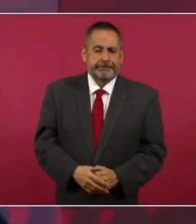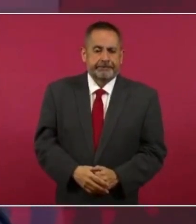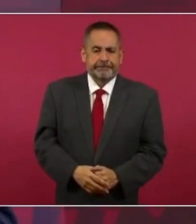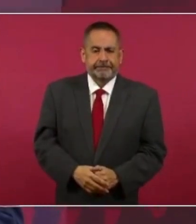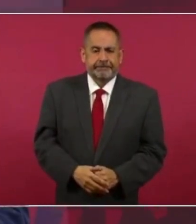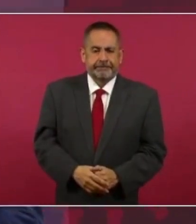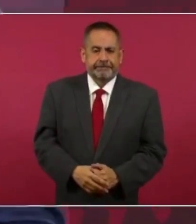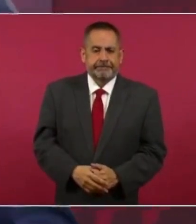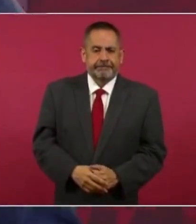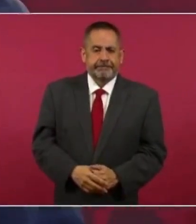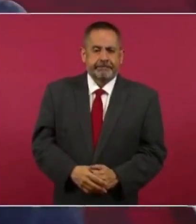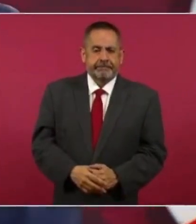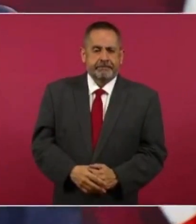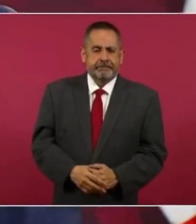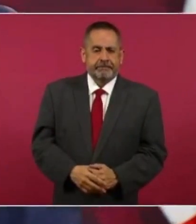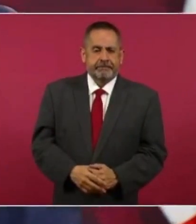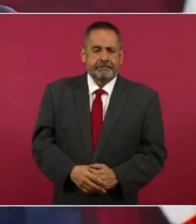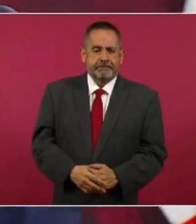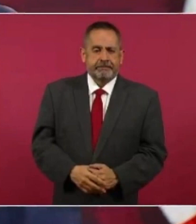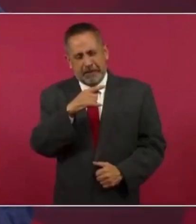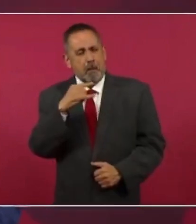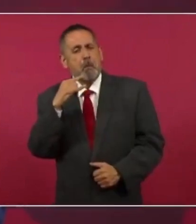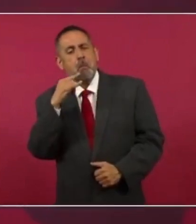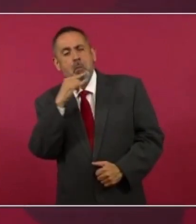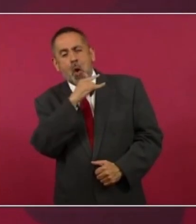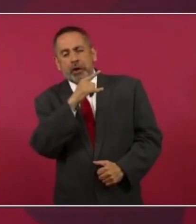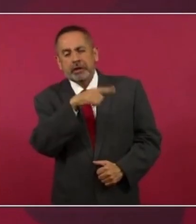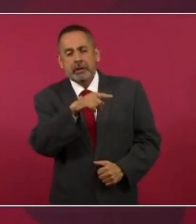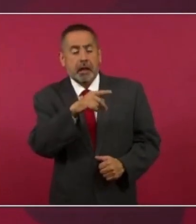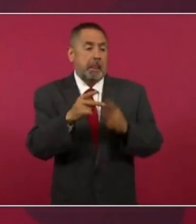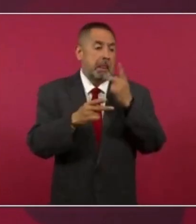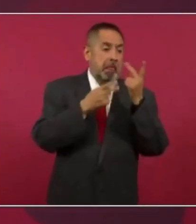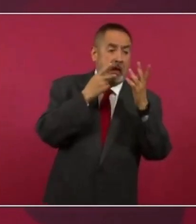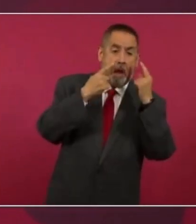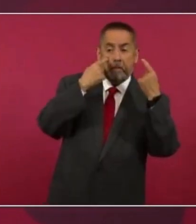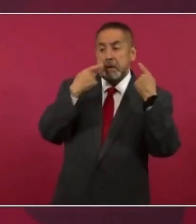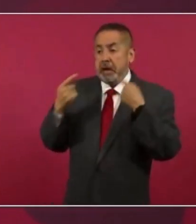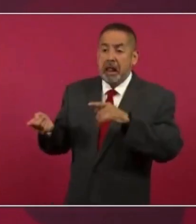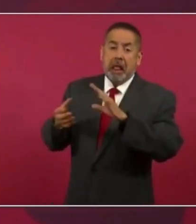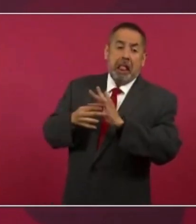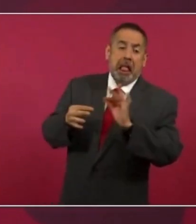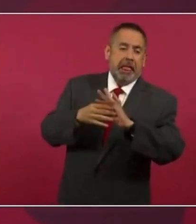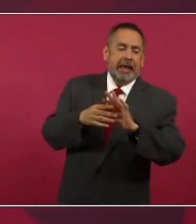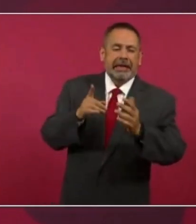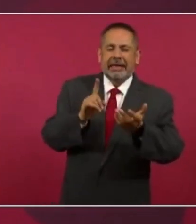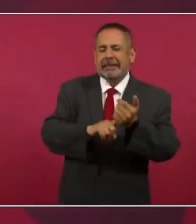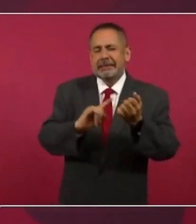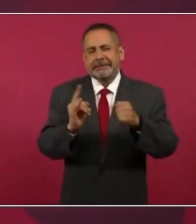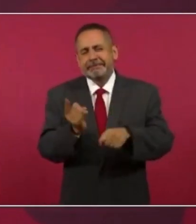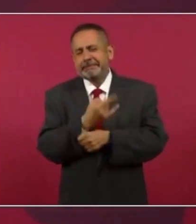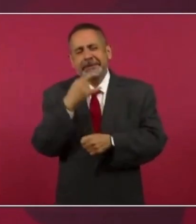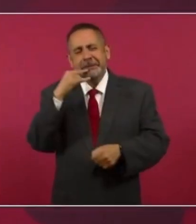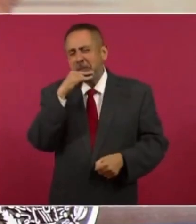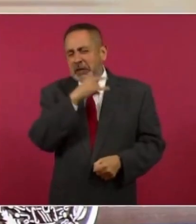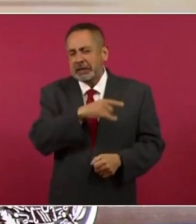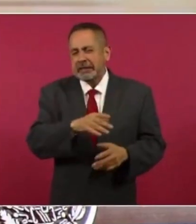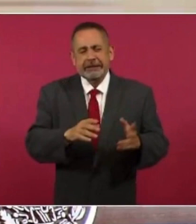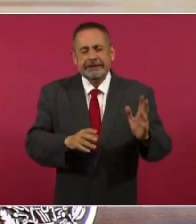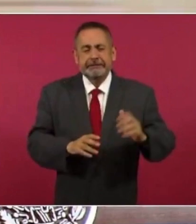esa manera hipócrita de ver las cosas, de